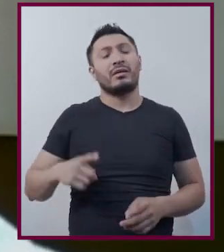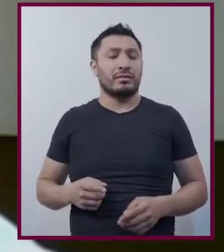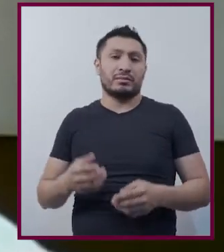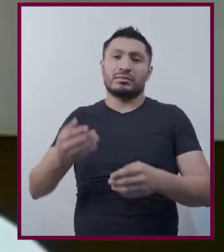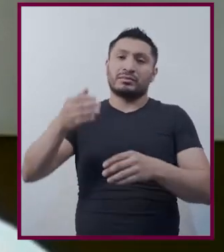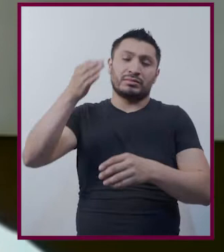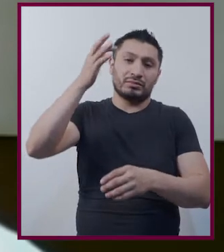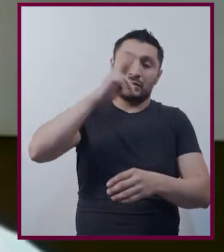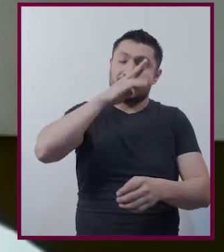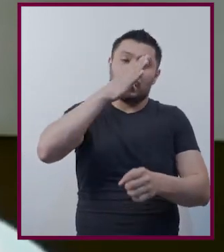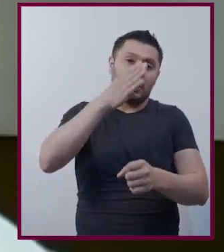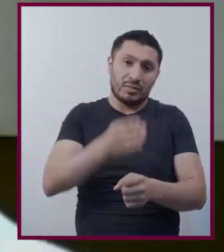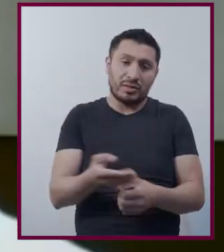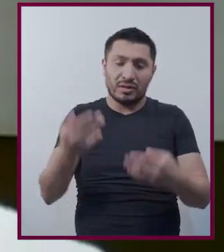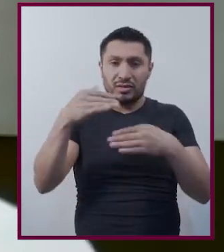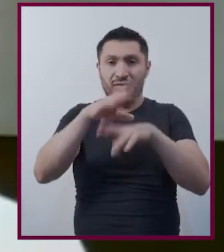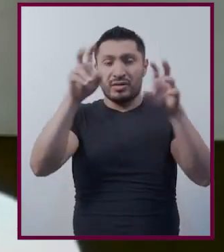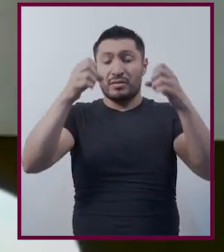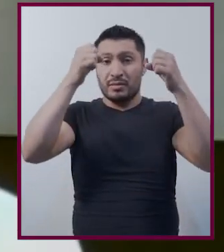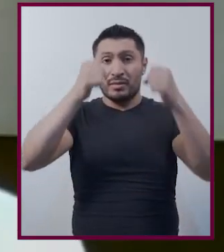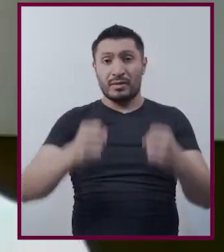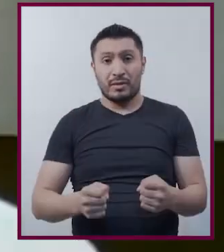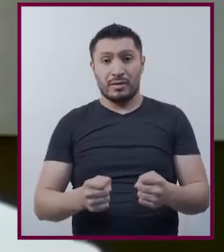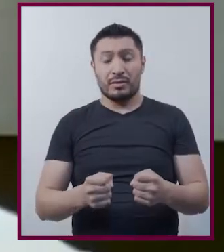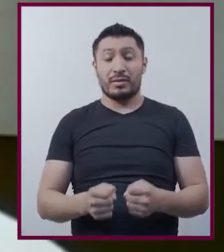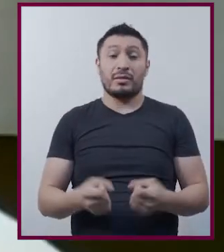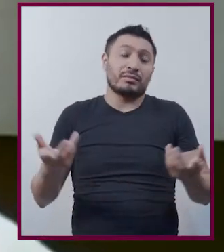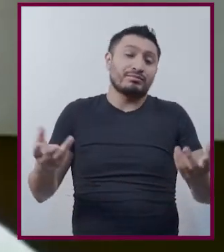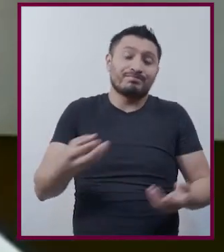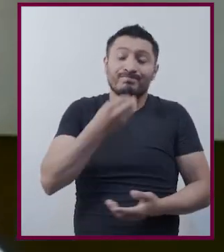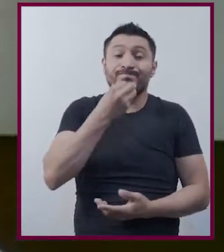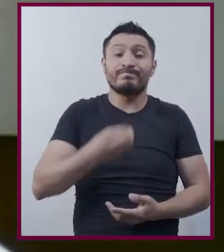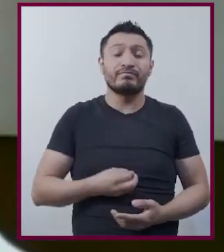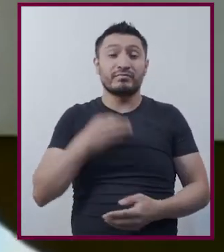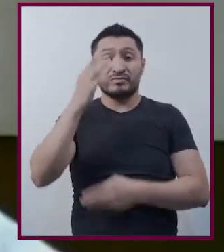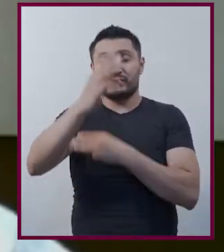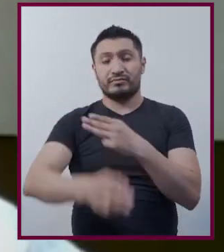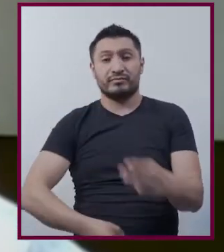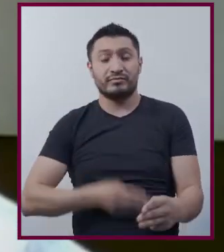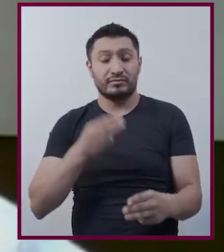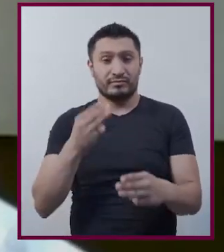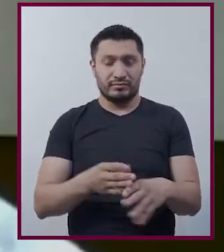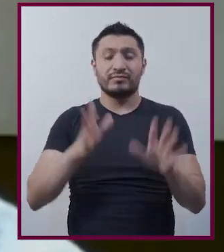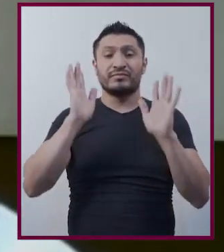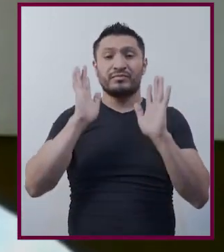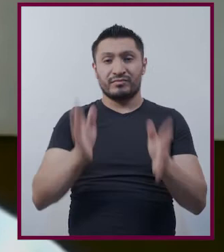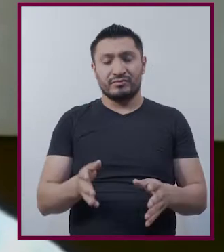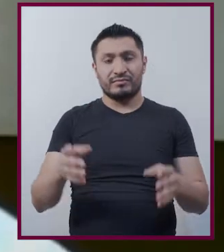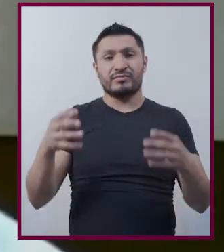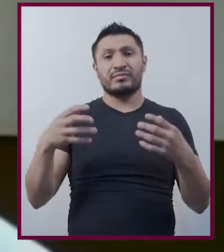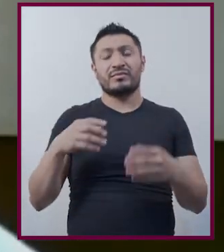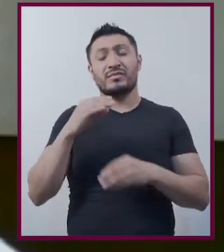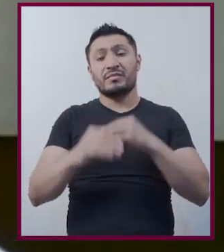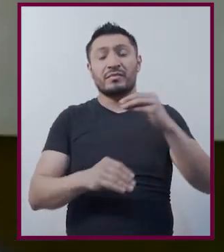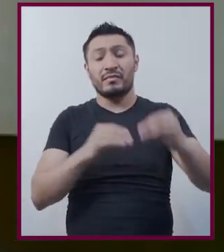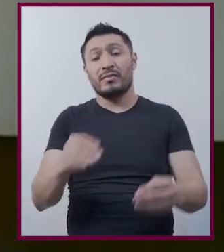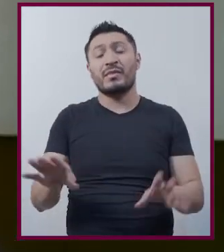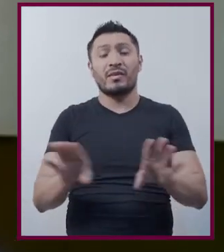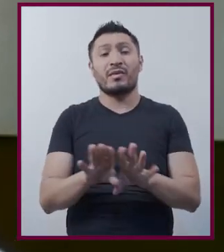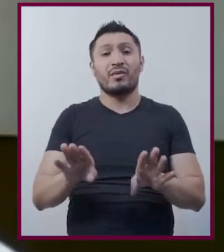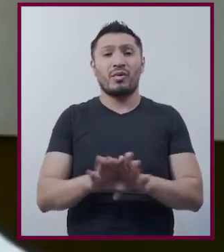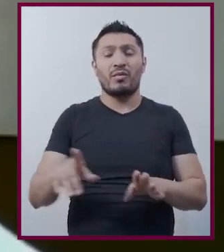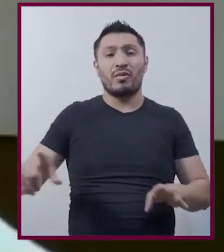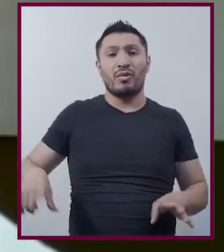asumiendo responsabilidades en materia de seguridad. Desafortunadamente, en el mundo hemos visto un proceso de adelgazamiento